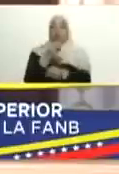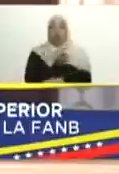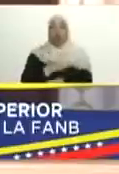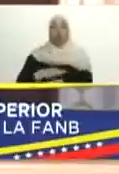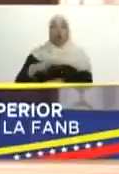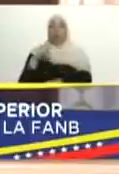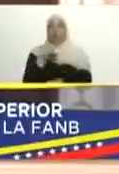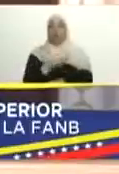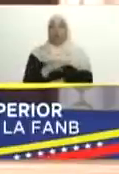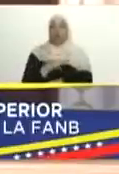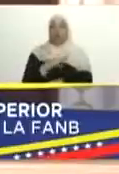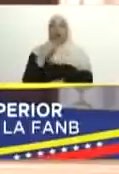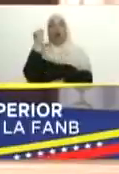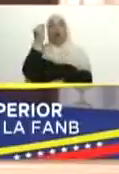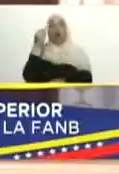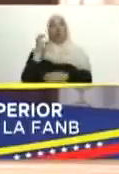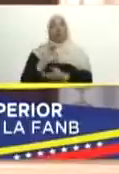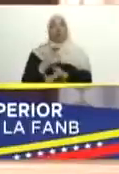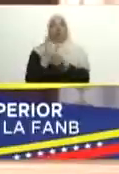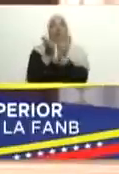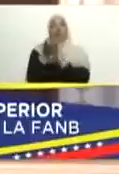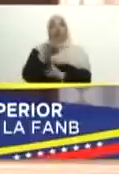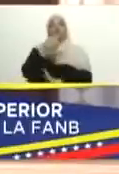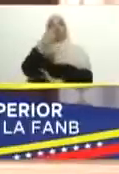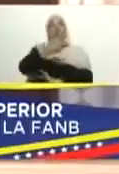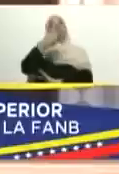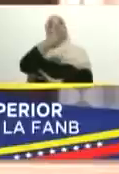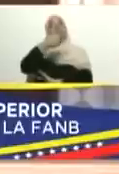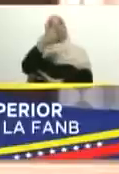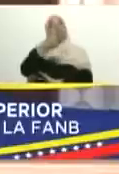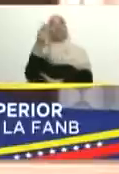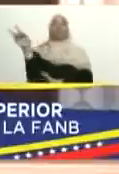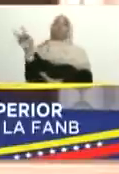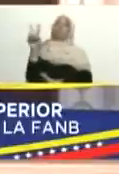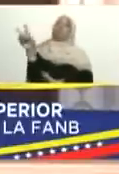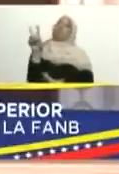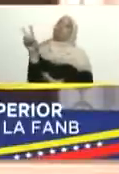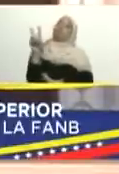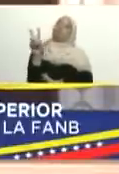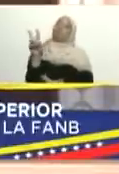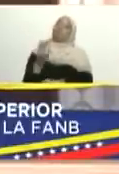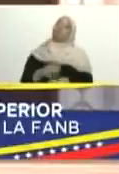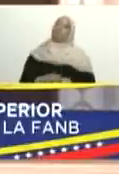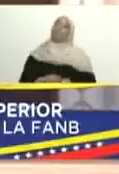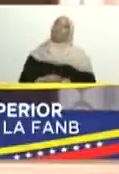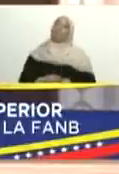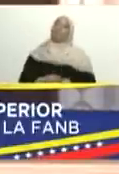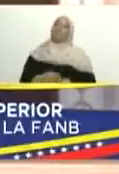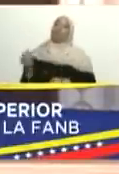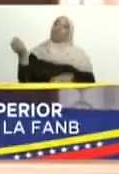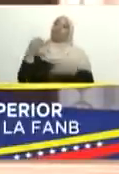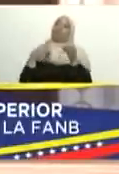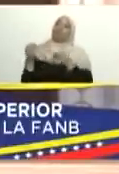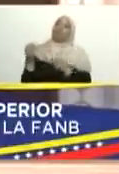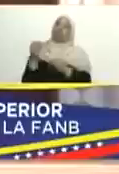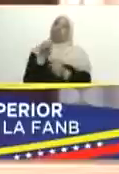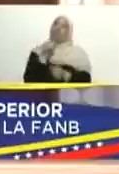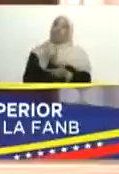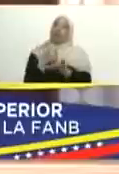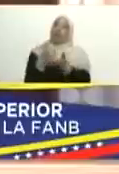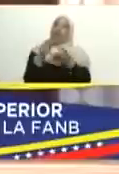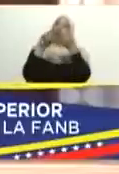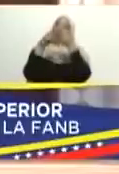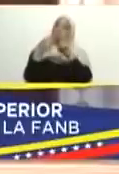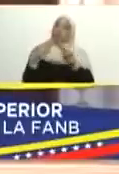tenemos, geopolítica, geoestratégica, Venezuela, mientras más terreno gane la